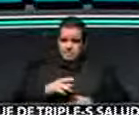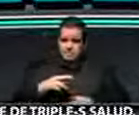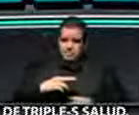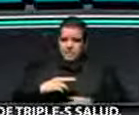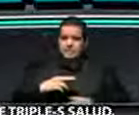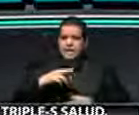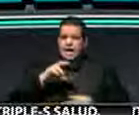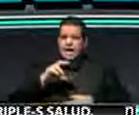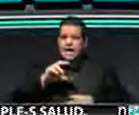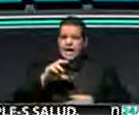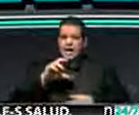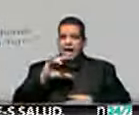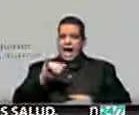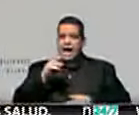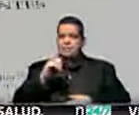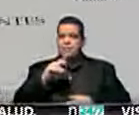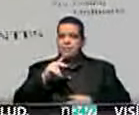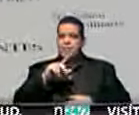perllón